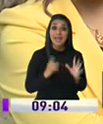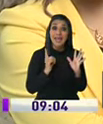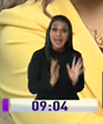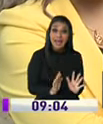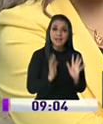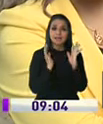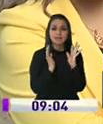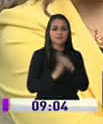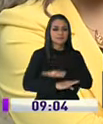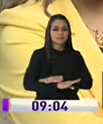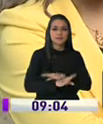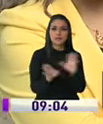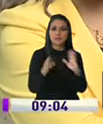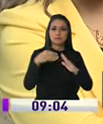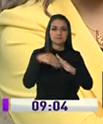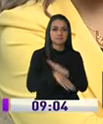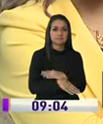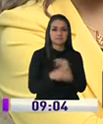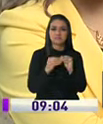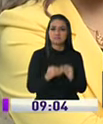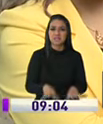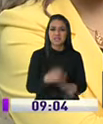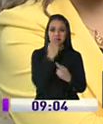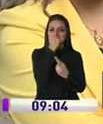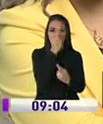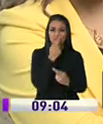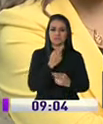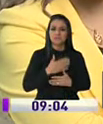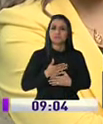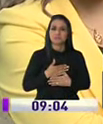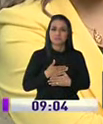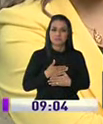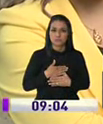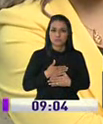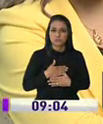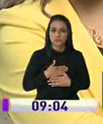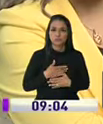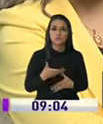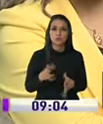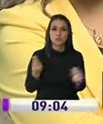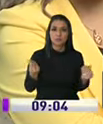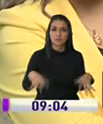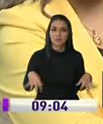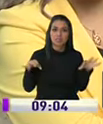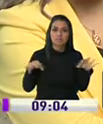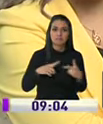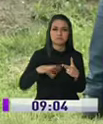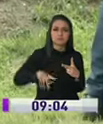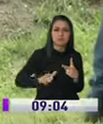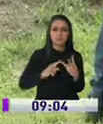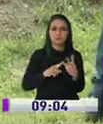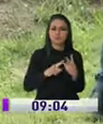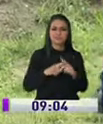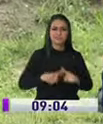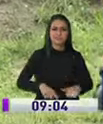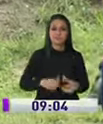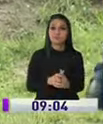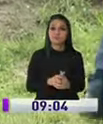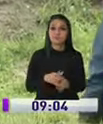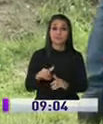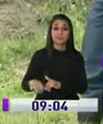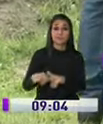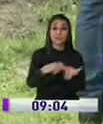va prácticamente perdiendo la dignidad de uno, ¿no? Porque ya no tiene plata, se dedica a robar. Él, como muchos,